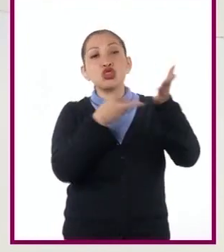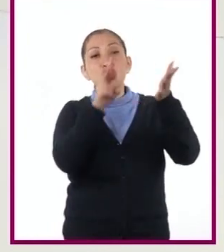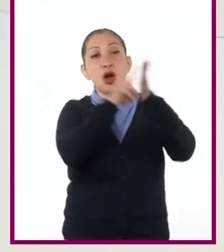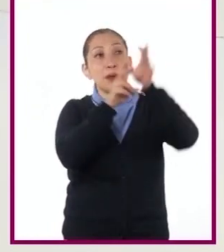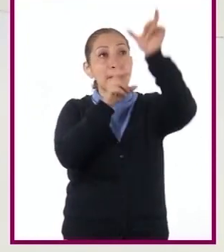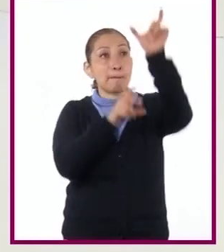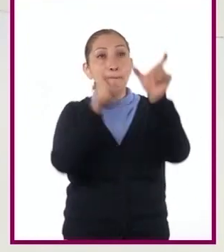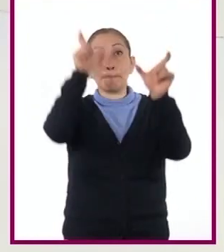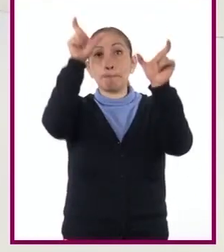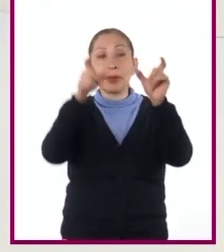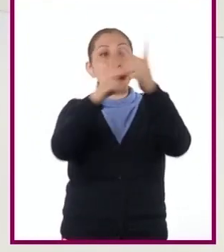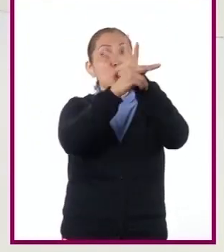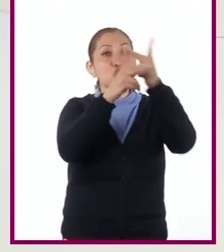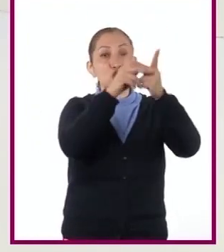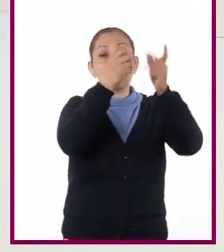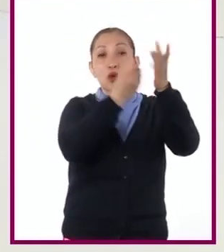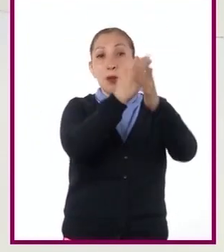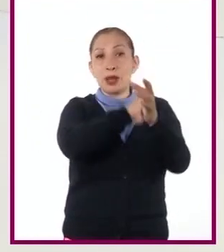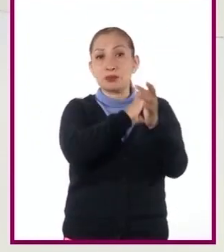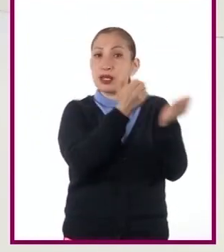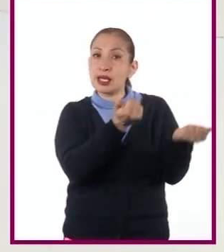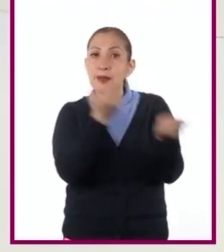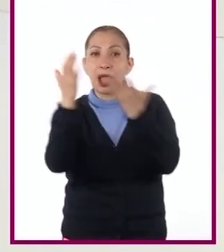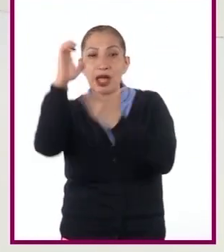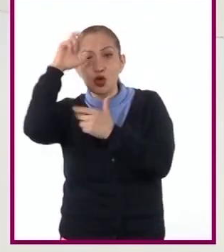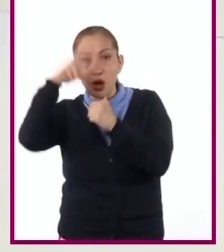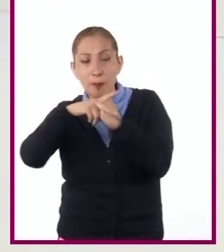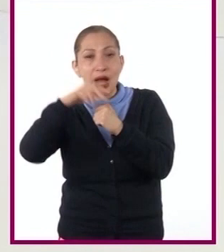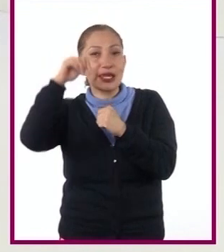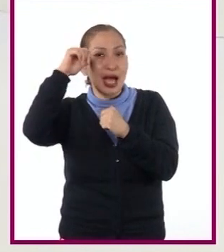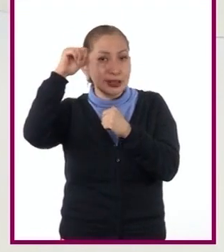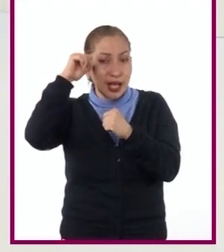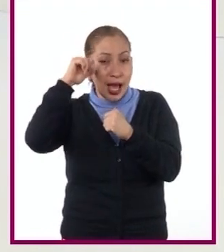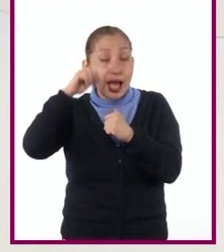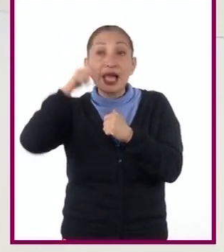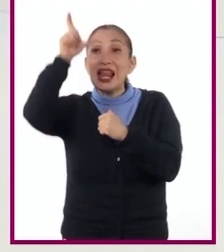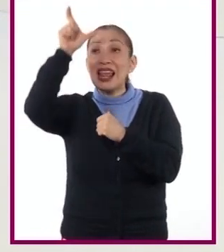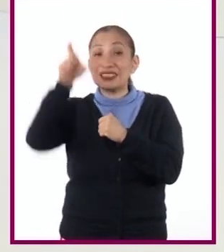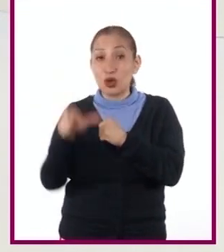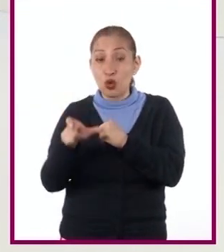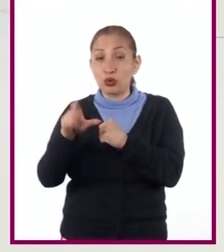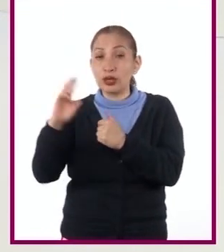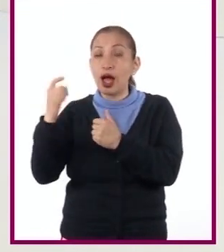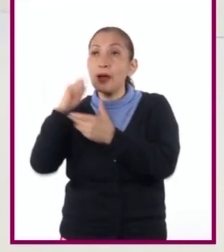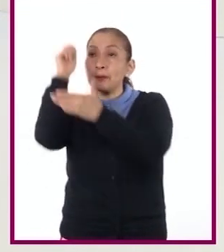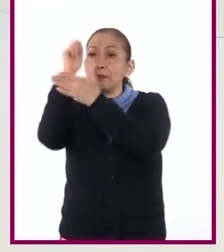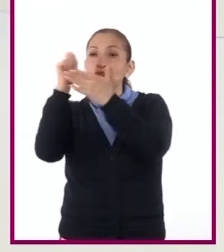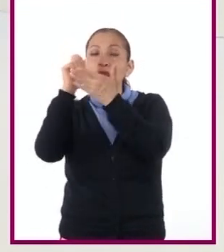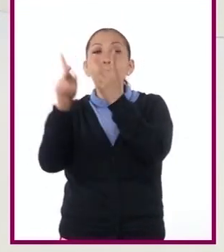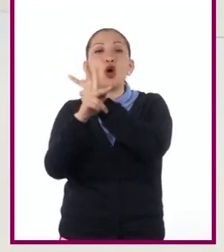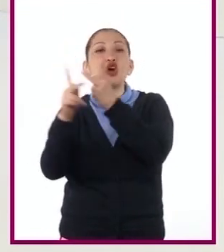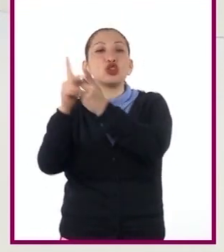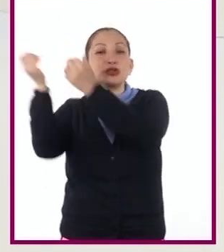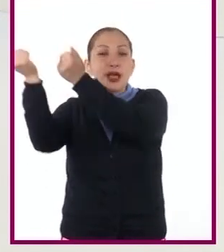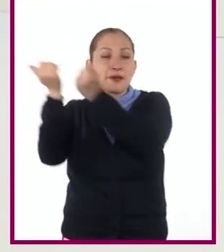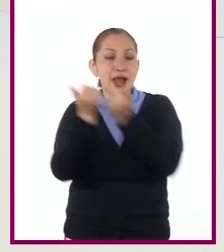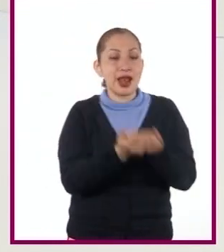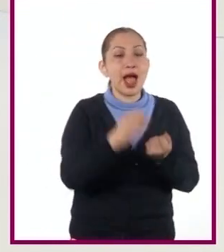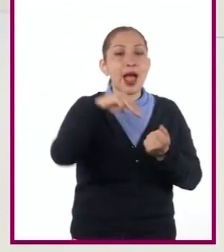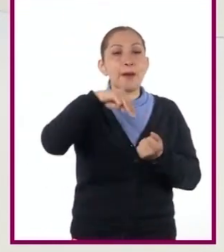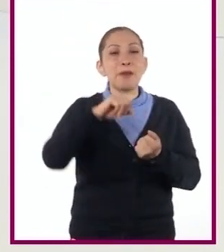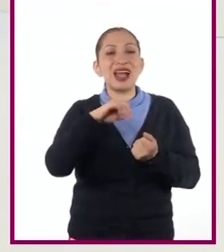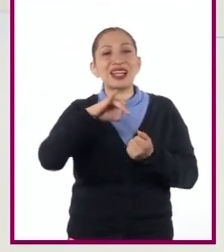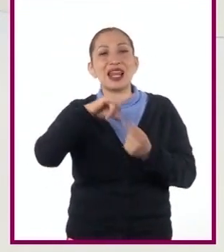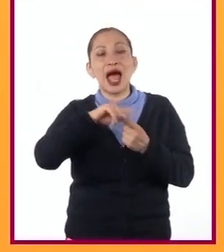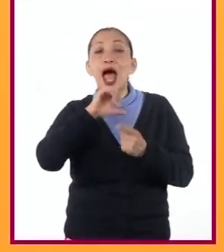columna escriban los productos que Nueva España enviaba a Europa y Asia, y en la segunda columna las mercancías que llegaban de Manila